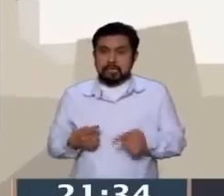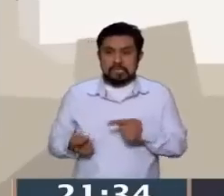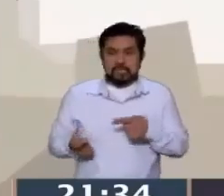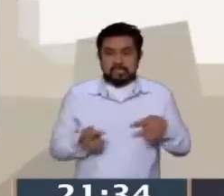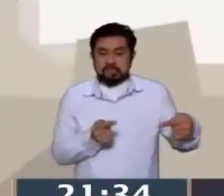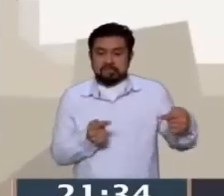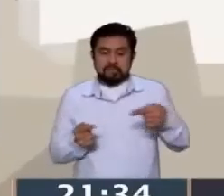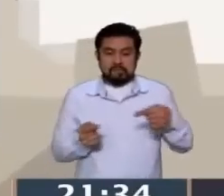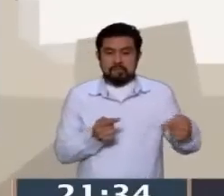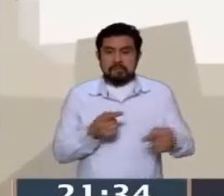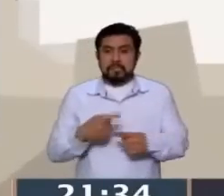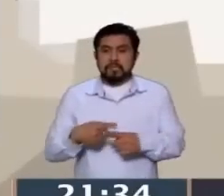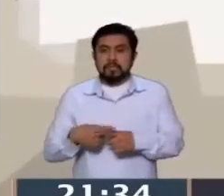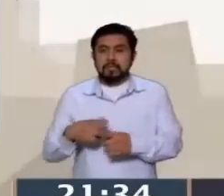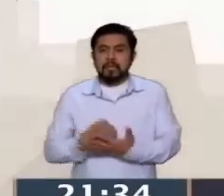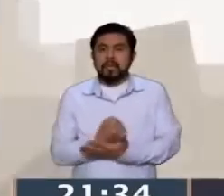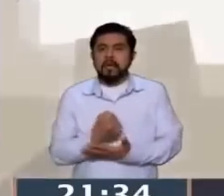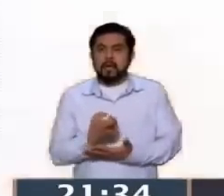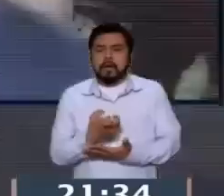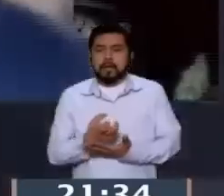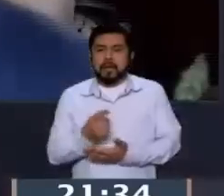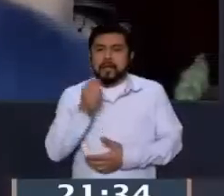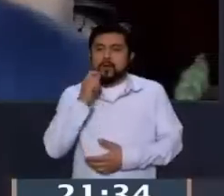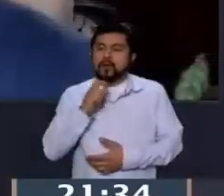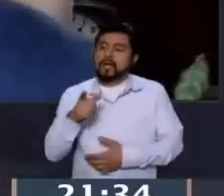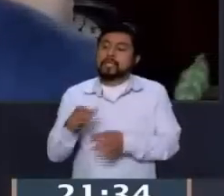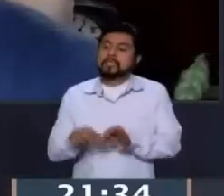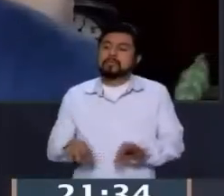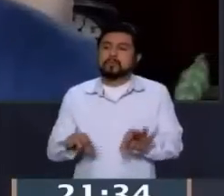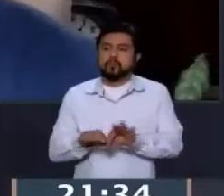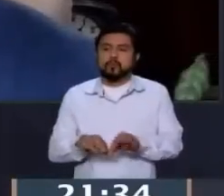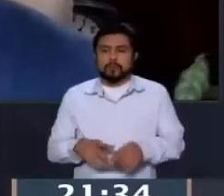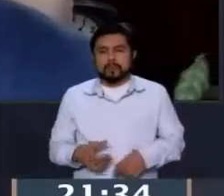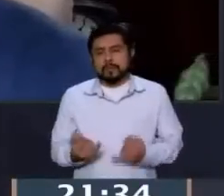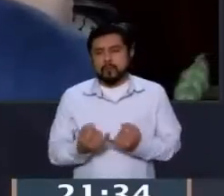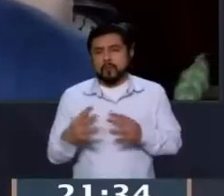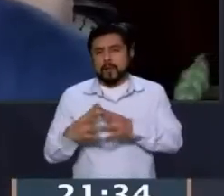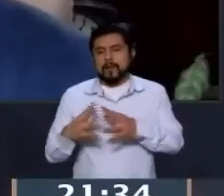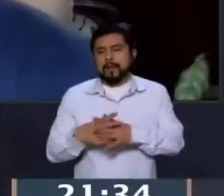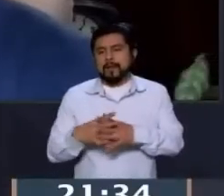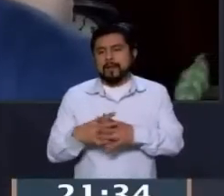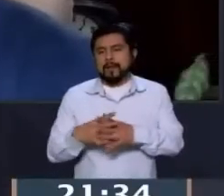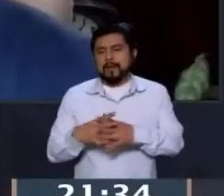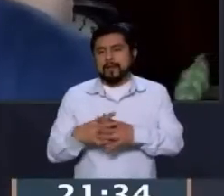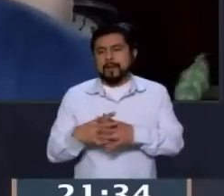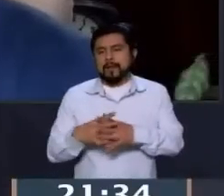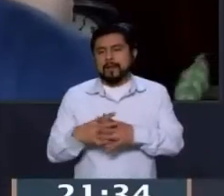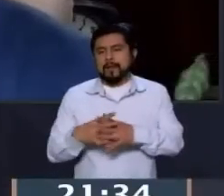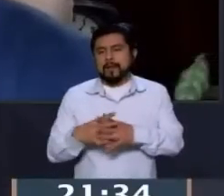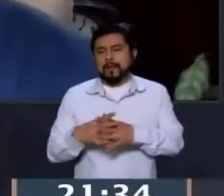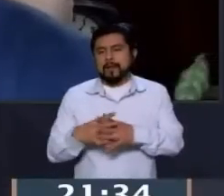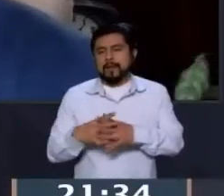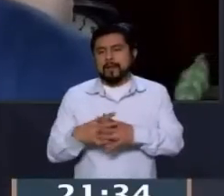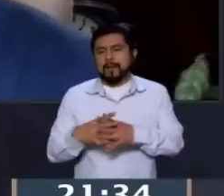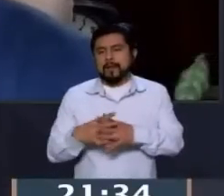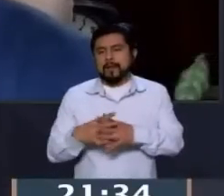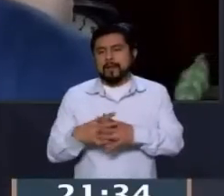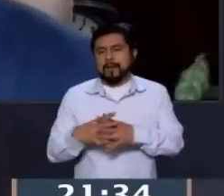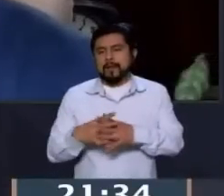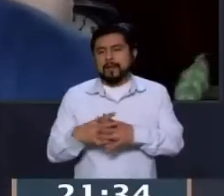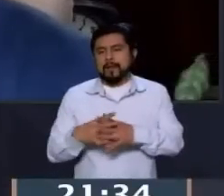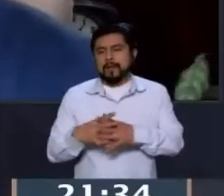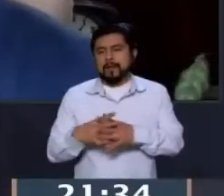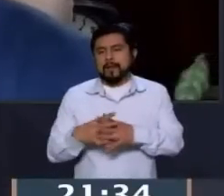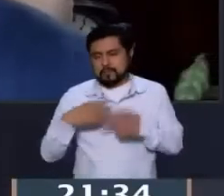allá en Ucrania Okay perfecto pues le agradecemos mucho al profesor José López almejo como siempre reciba saludos de todo